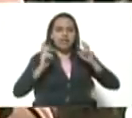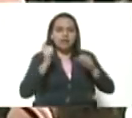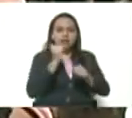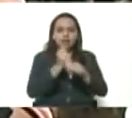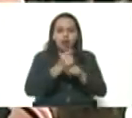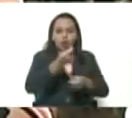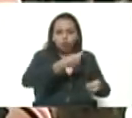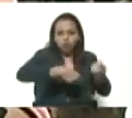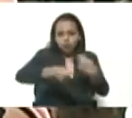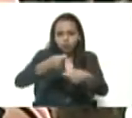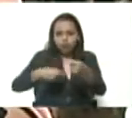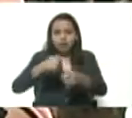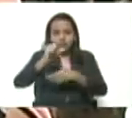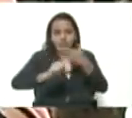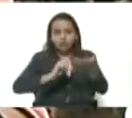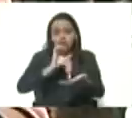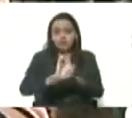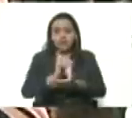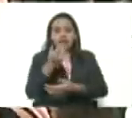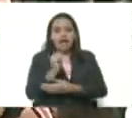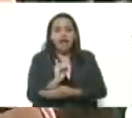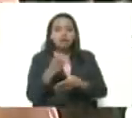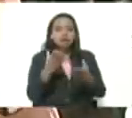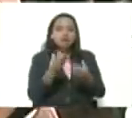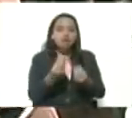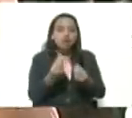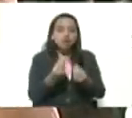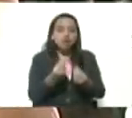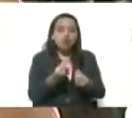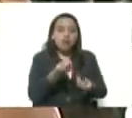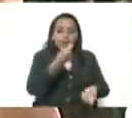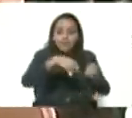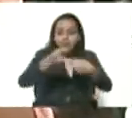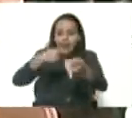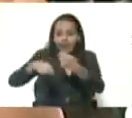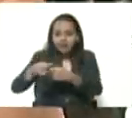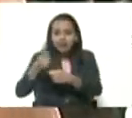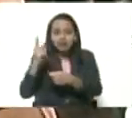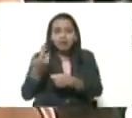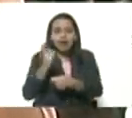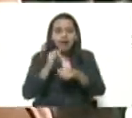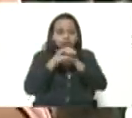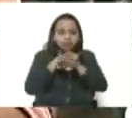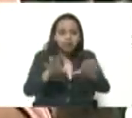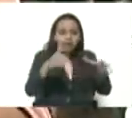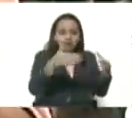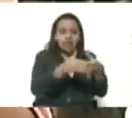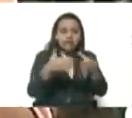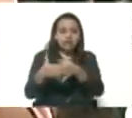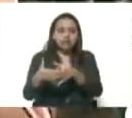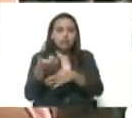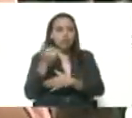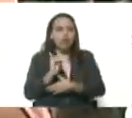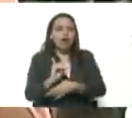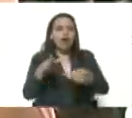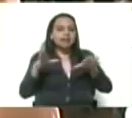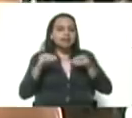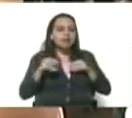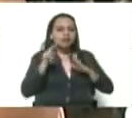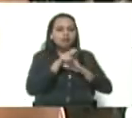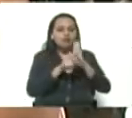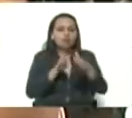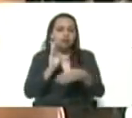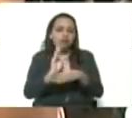efectivamente. Caracas es una ciudad muy comercial y también estamos allí desplegando los equipos para que se cumplan